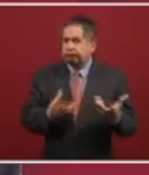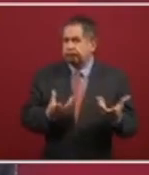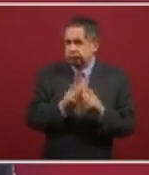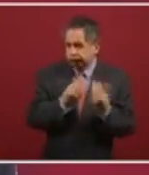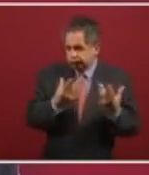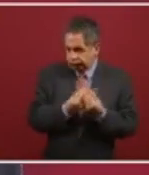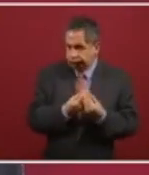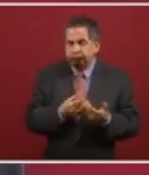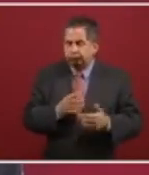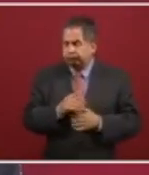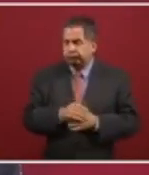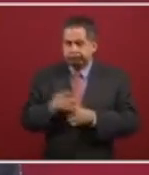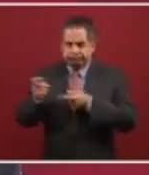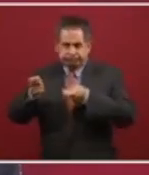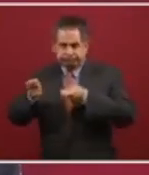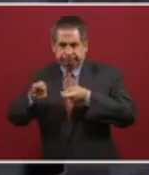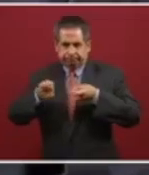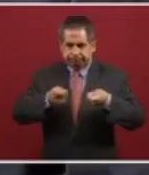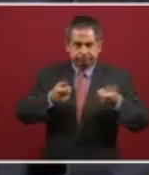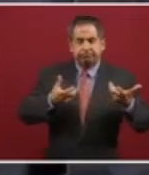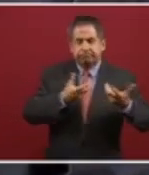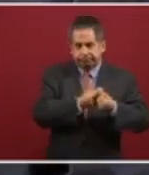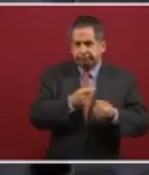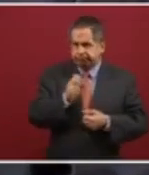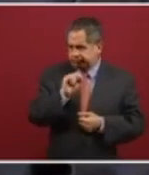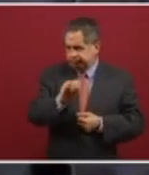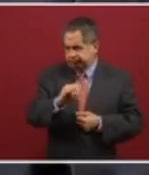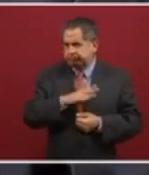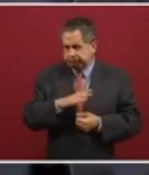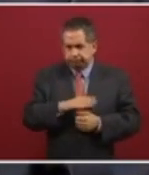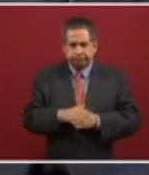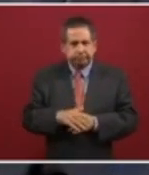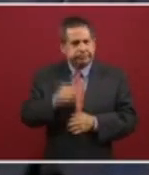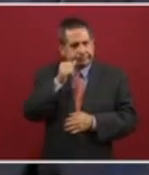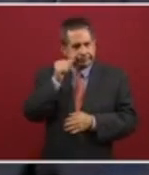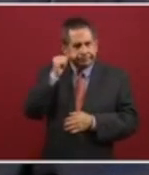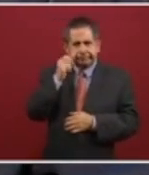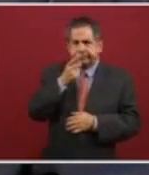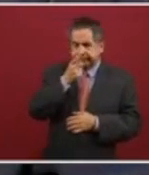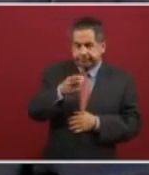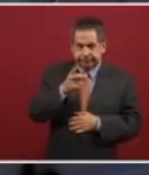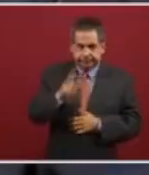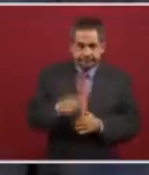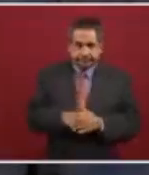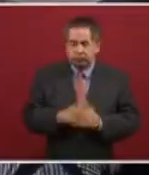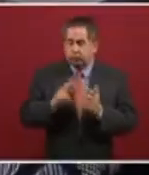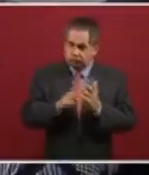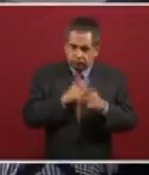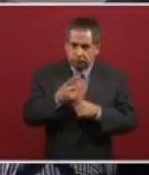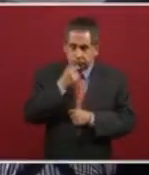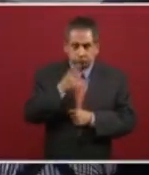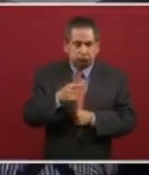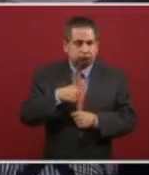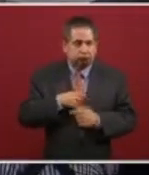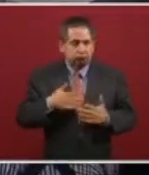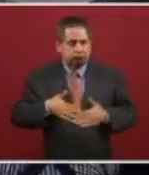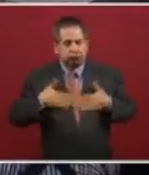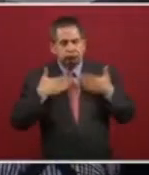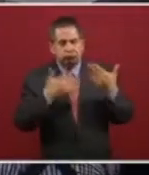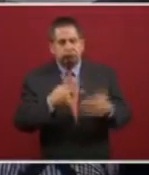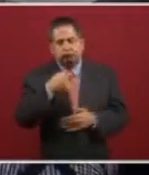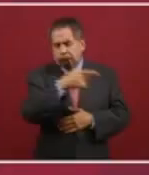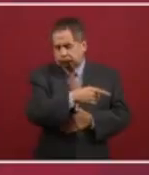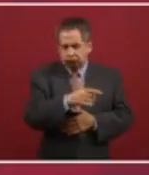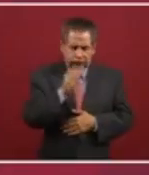entre poderes y, lo dije ayer, lo repito, le tengo mucha